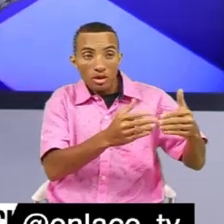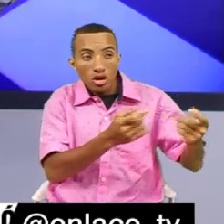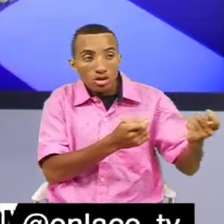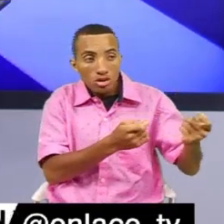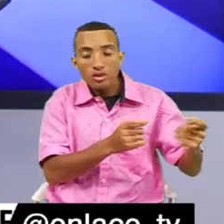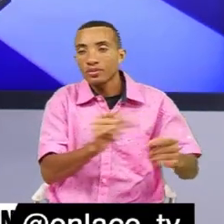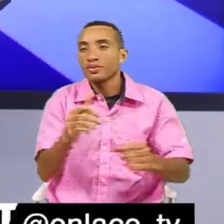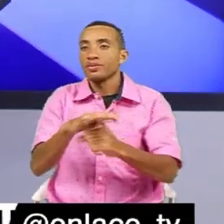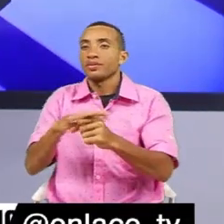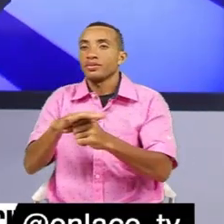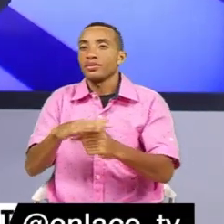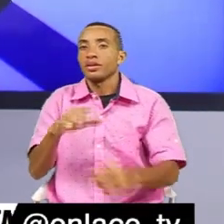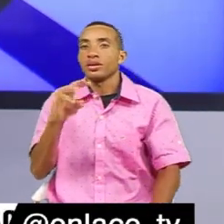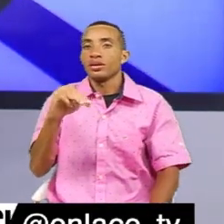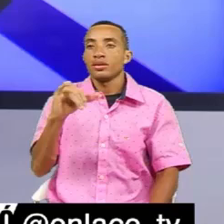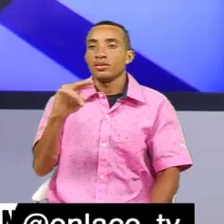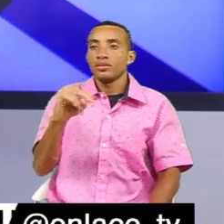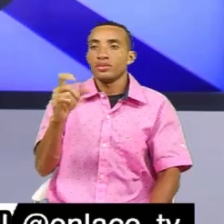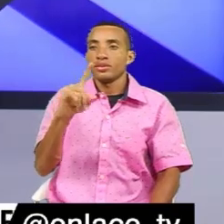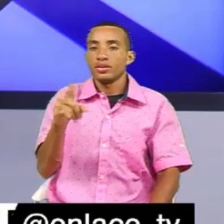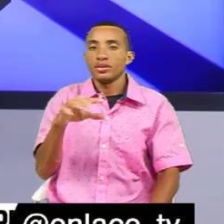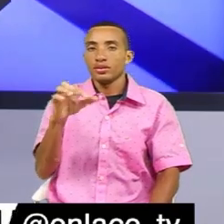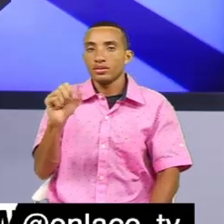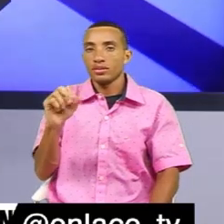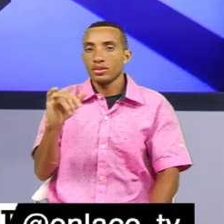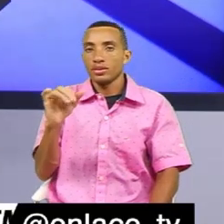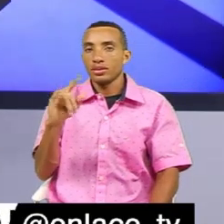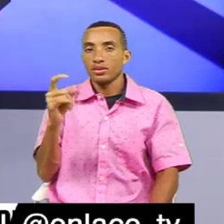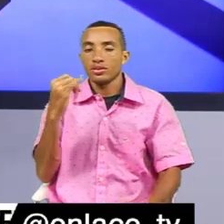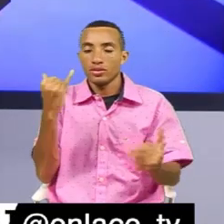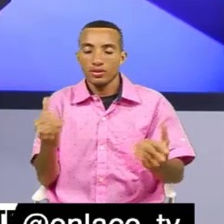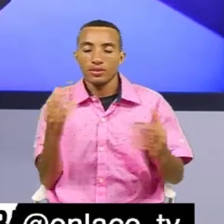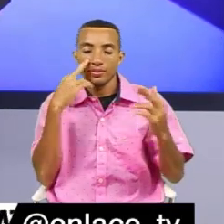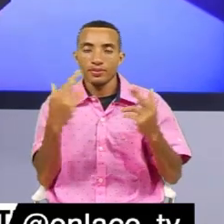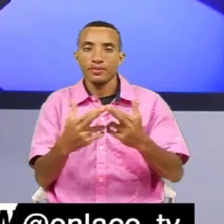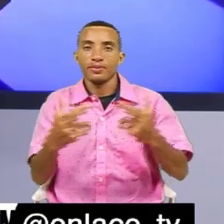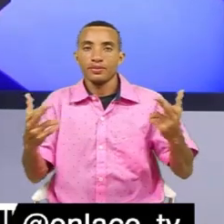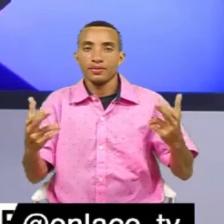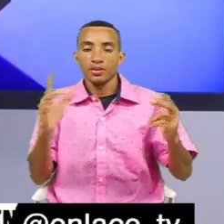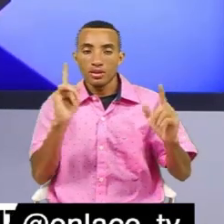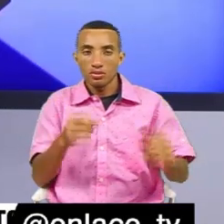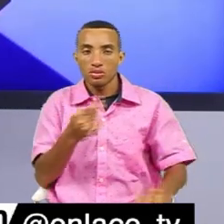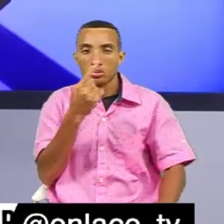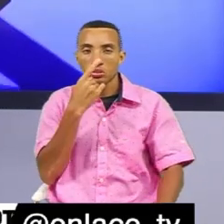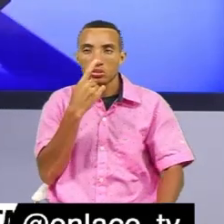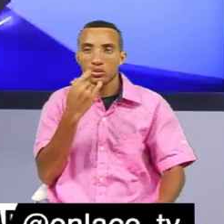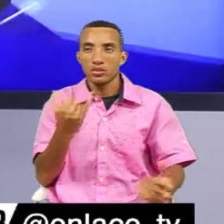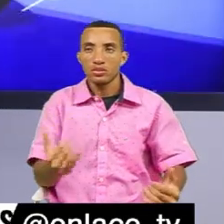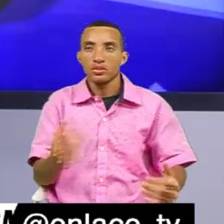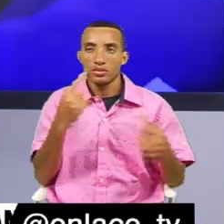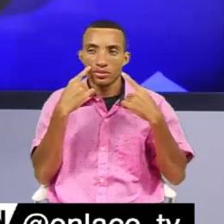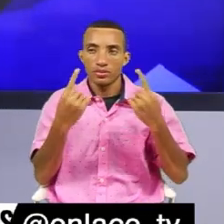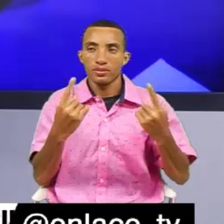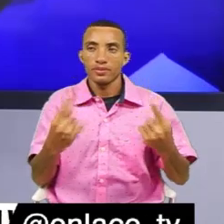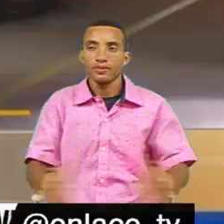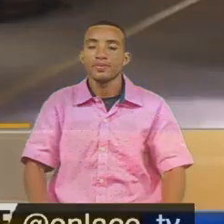controladas por miembros de bomberos voluntarios. Estas y otras informaciones usted las puede conocer aquí en Enlace Noticias, lo que usted quiere ver.